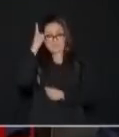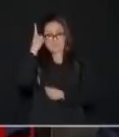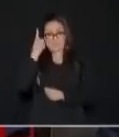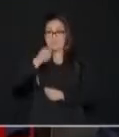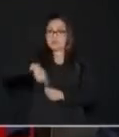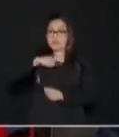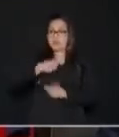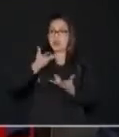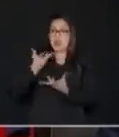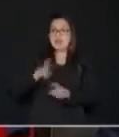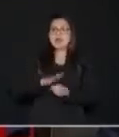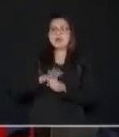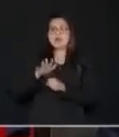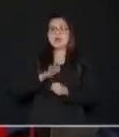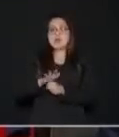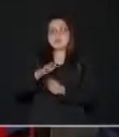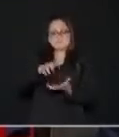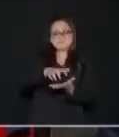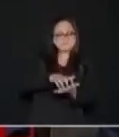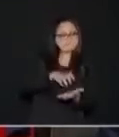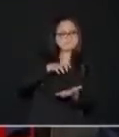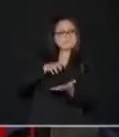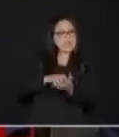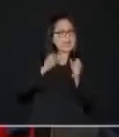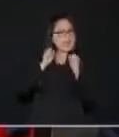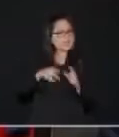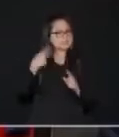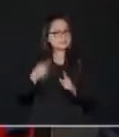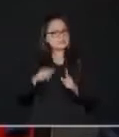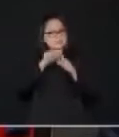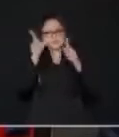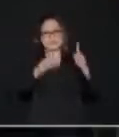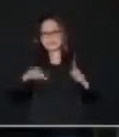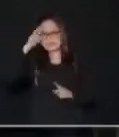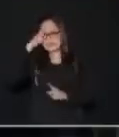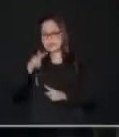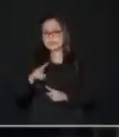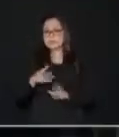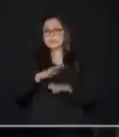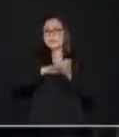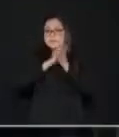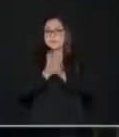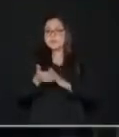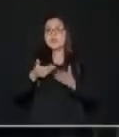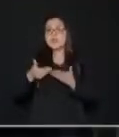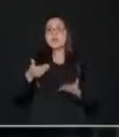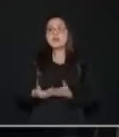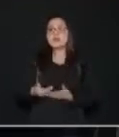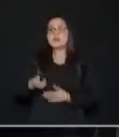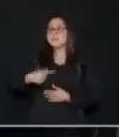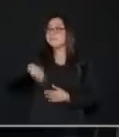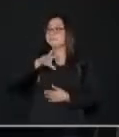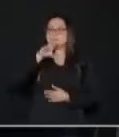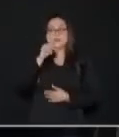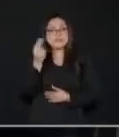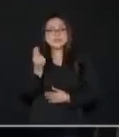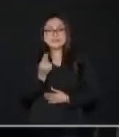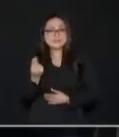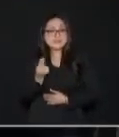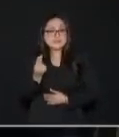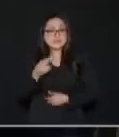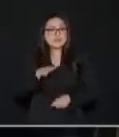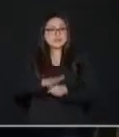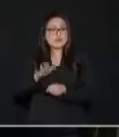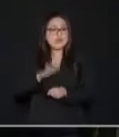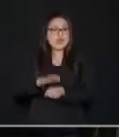práctica la austeridad republicana no habrá necesidad de